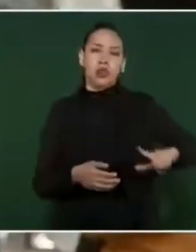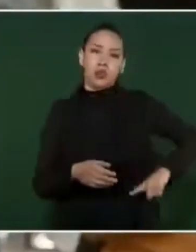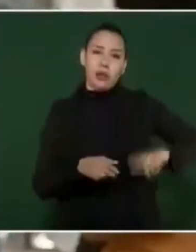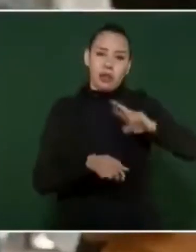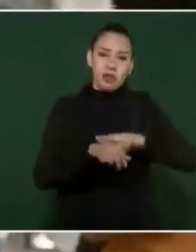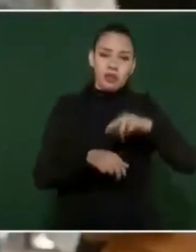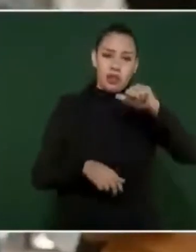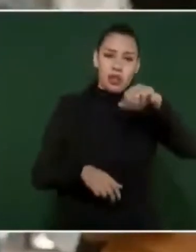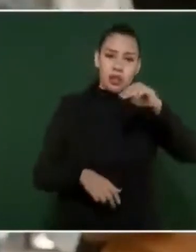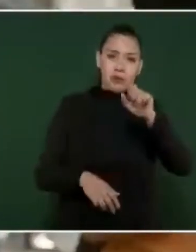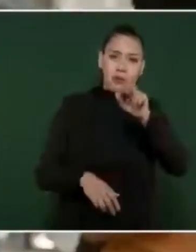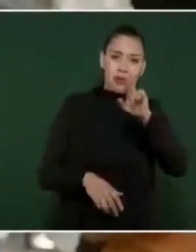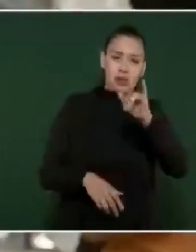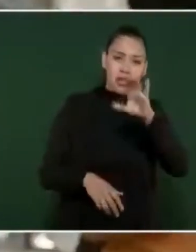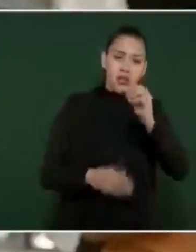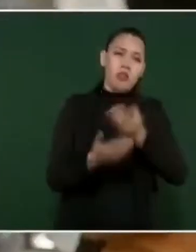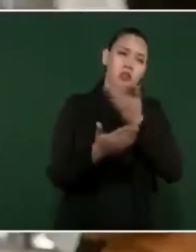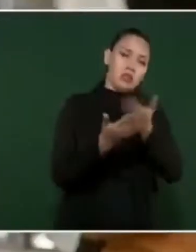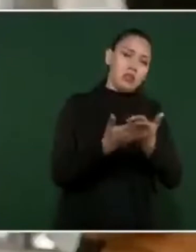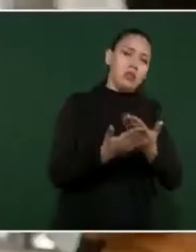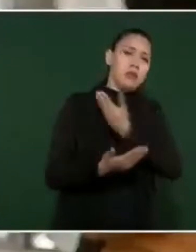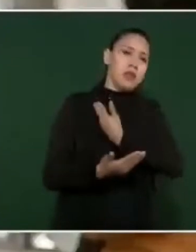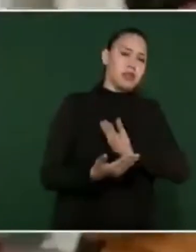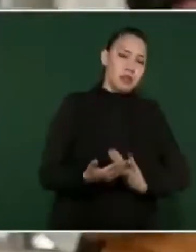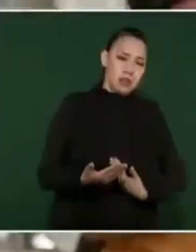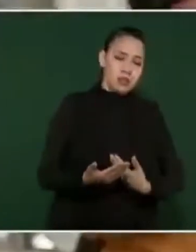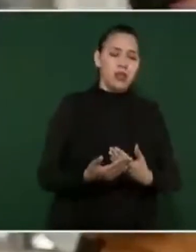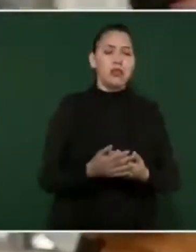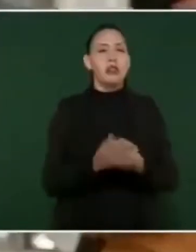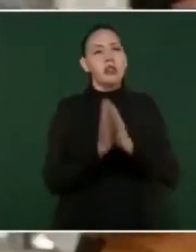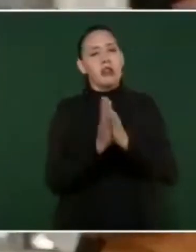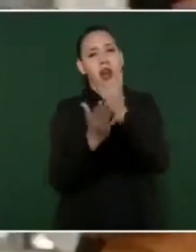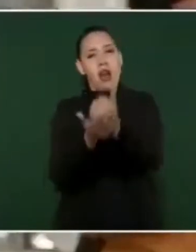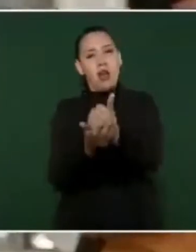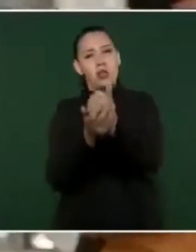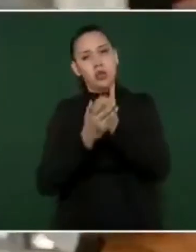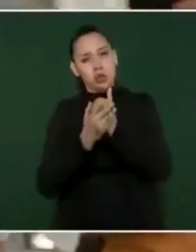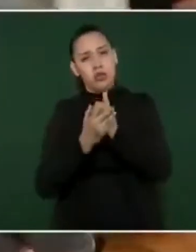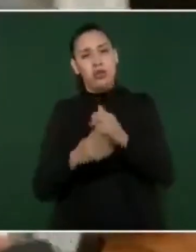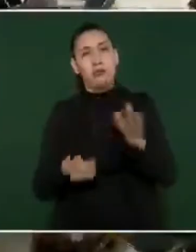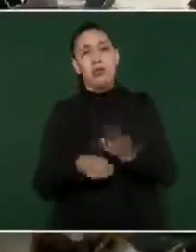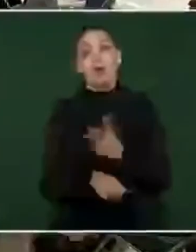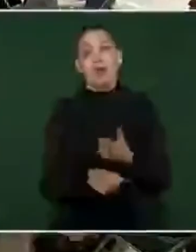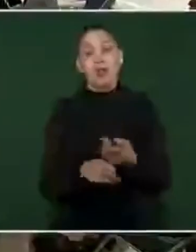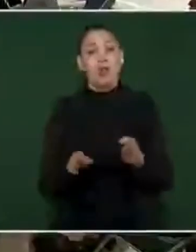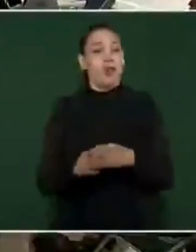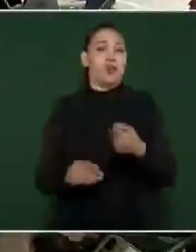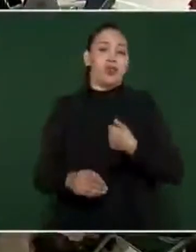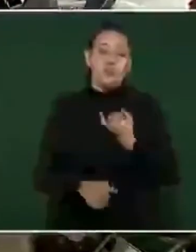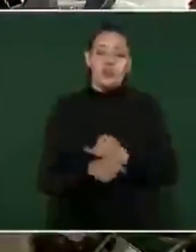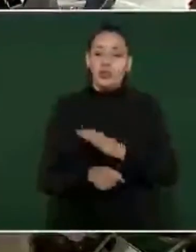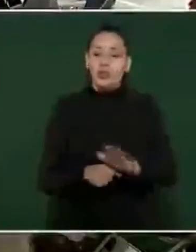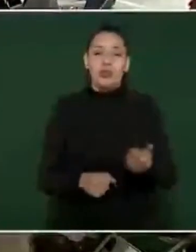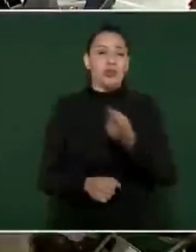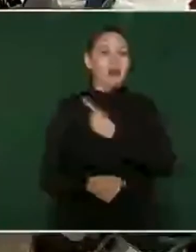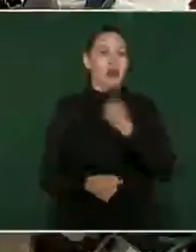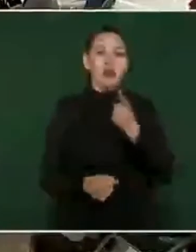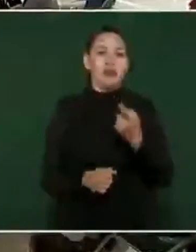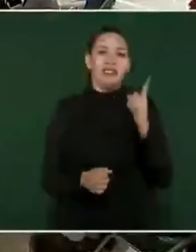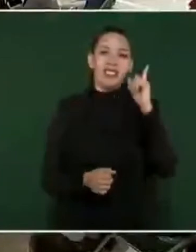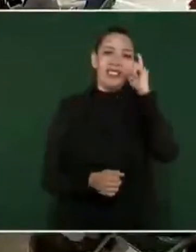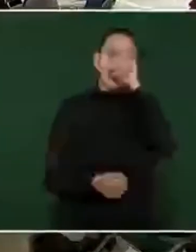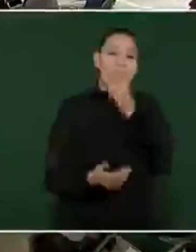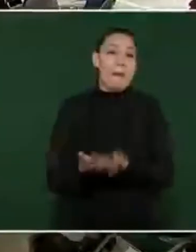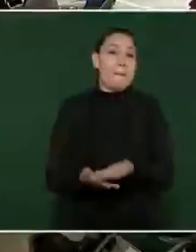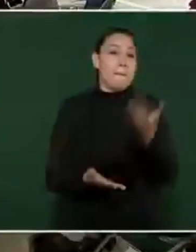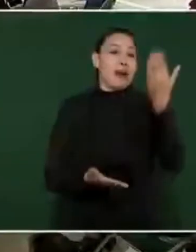fue prácticamente imposible el sexenio pasado y pues hoy empieza otro, hay seguramente, espero que así sea, el doctor Américo habrá de conducir